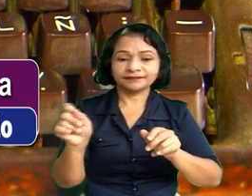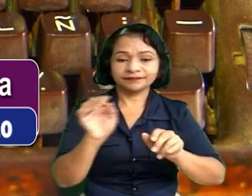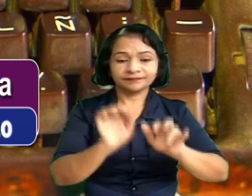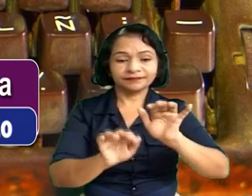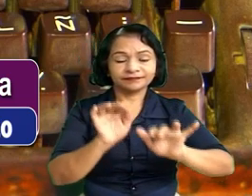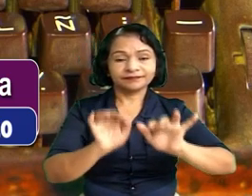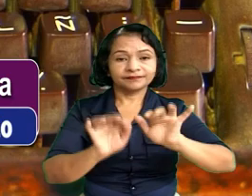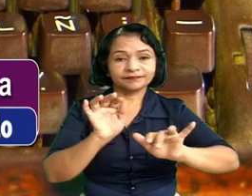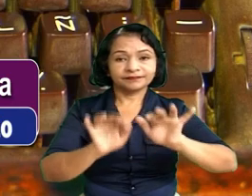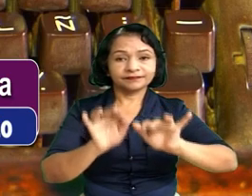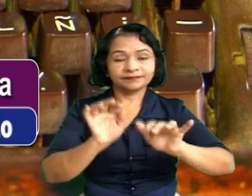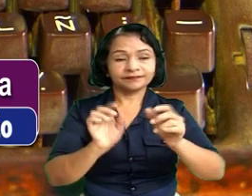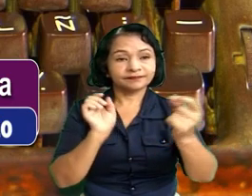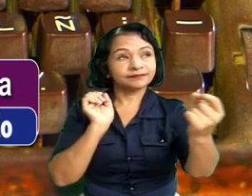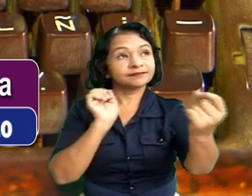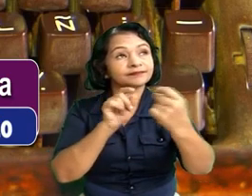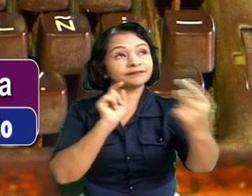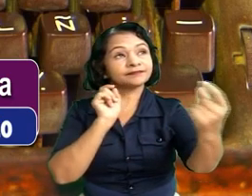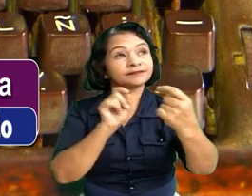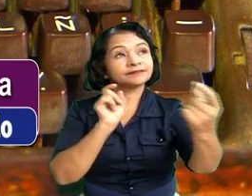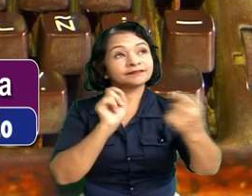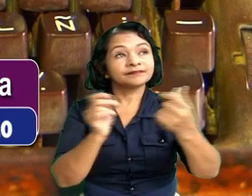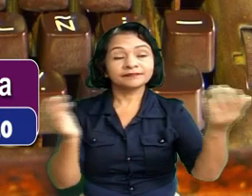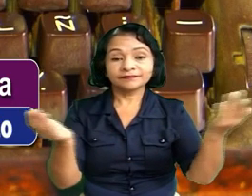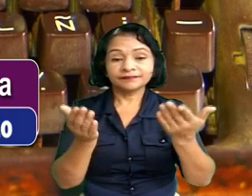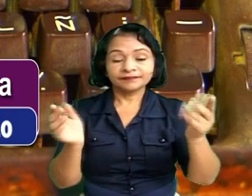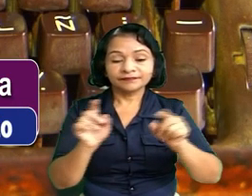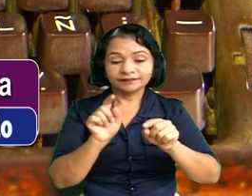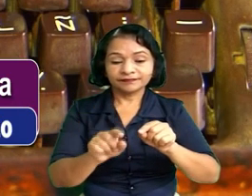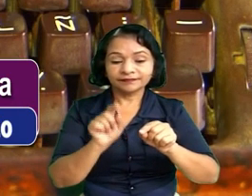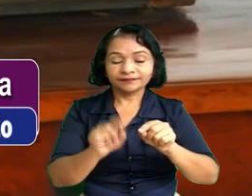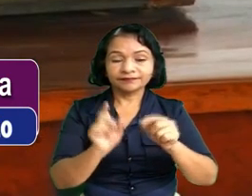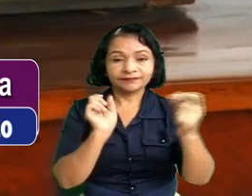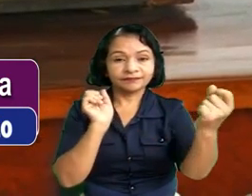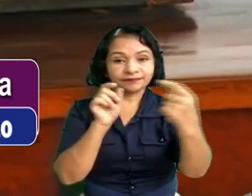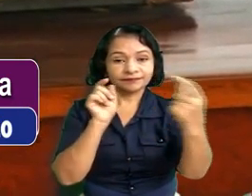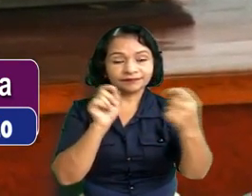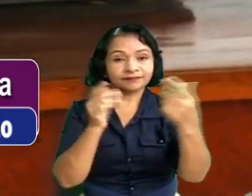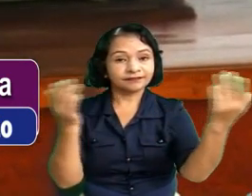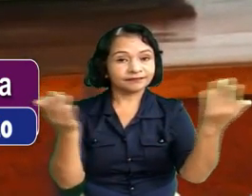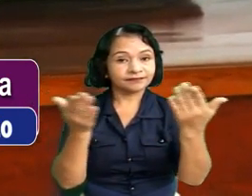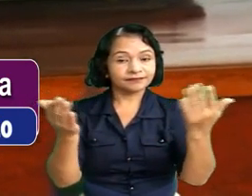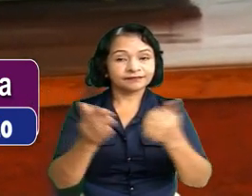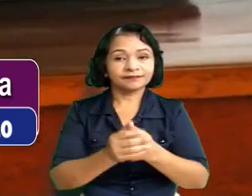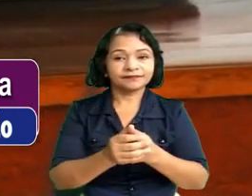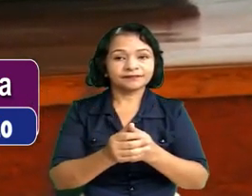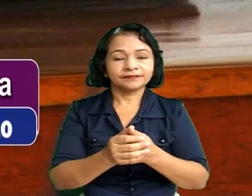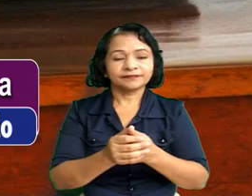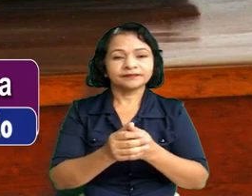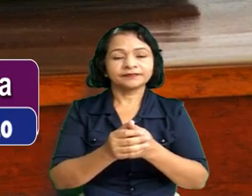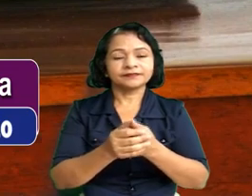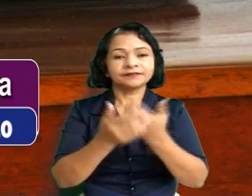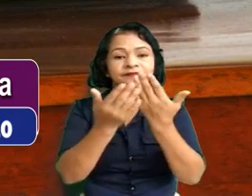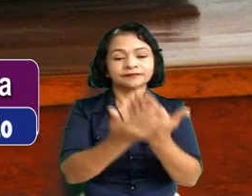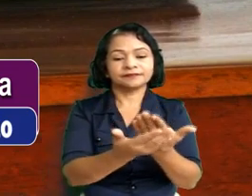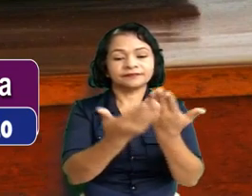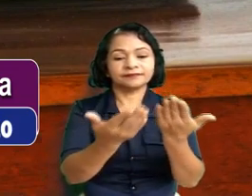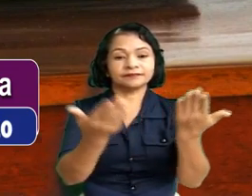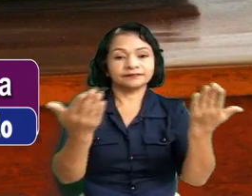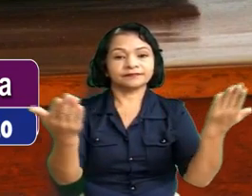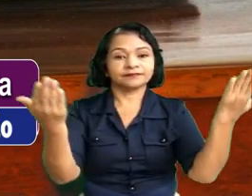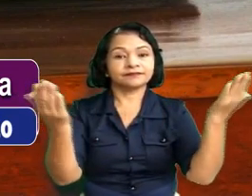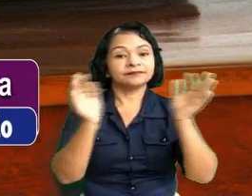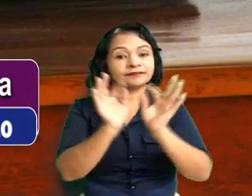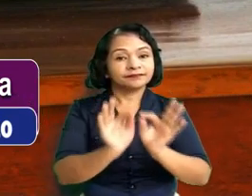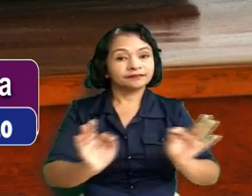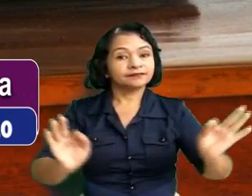se enviaban los mensajes. O sea, es toda esa historia Los museos son parte elemental de